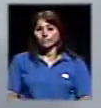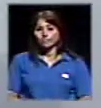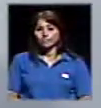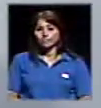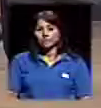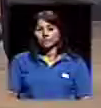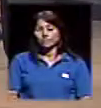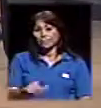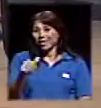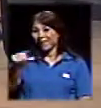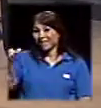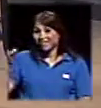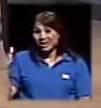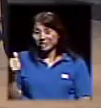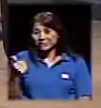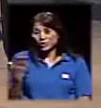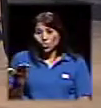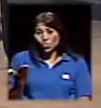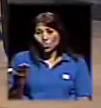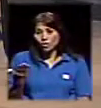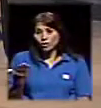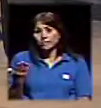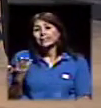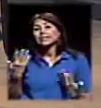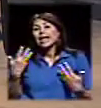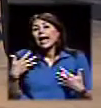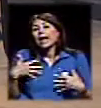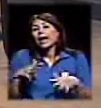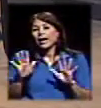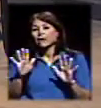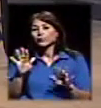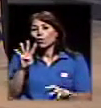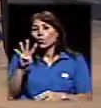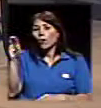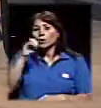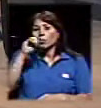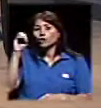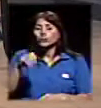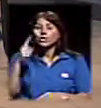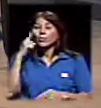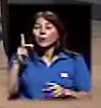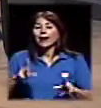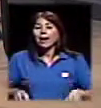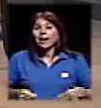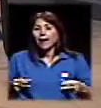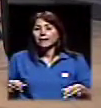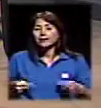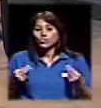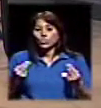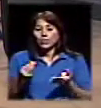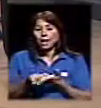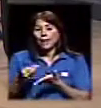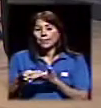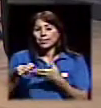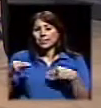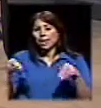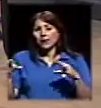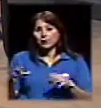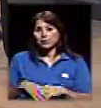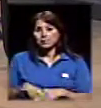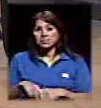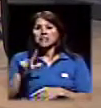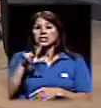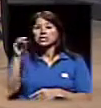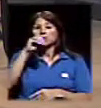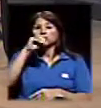resto, si acaso un 4% para gasto de capital, un 3% para servicios